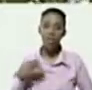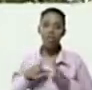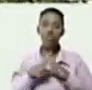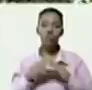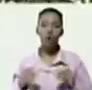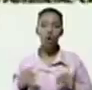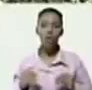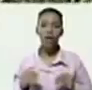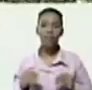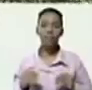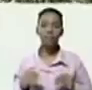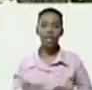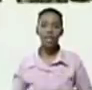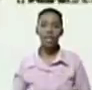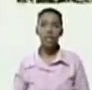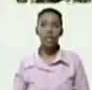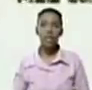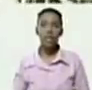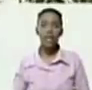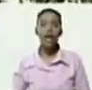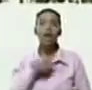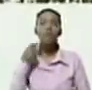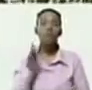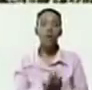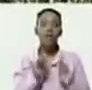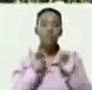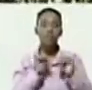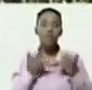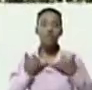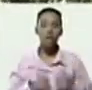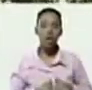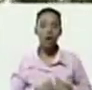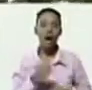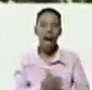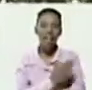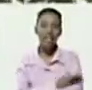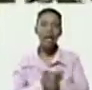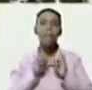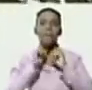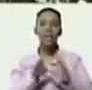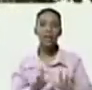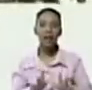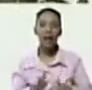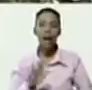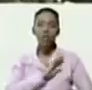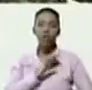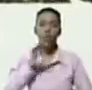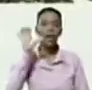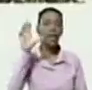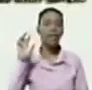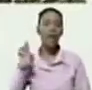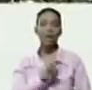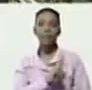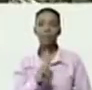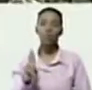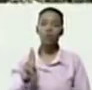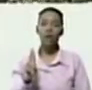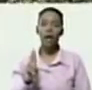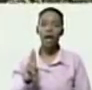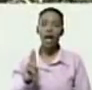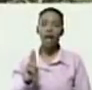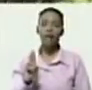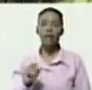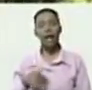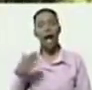desgracias y la muerte misma de sus hijos antes que perder la soberanía de la República que proclamaron